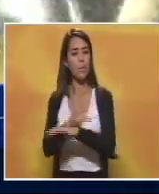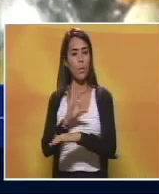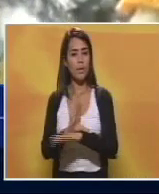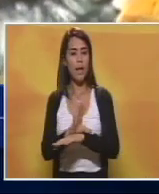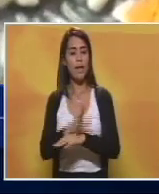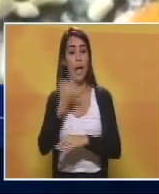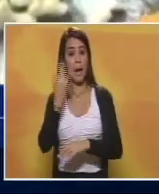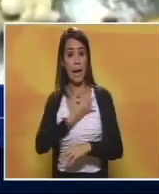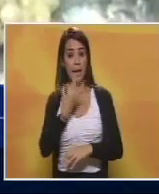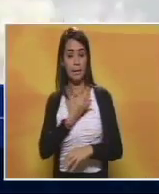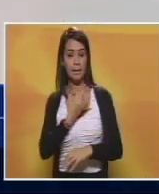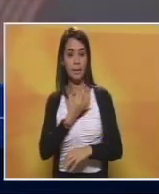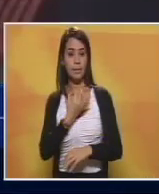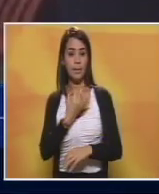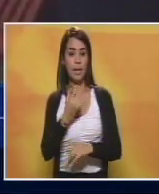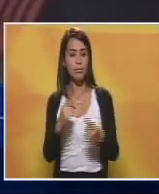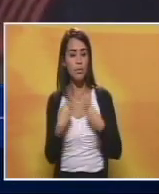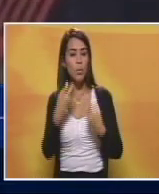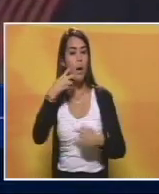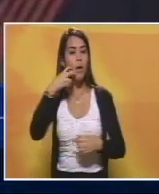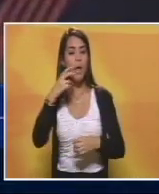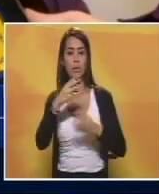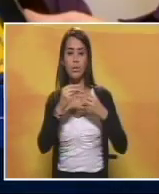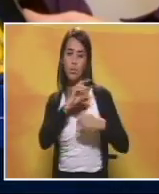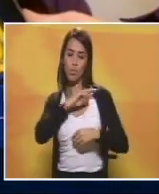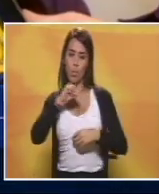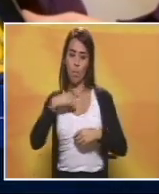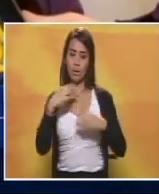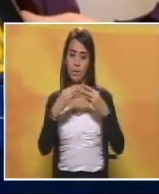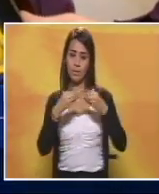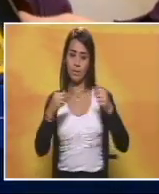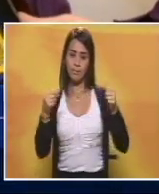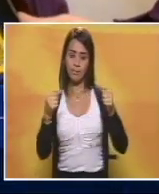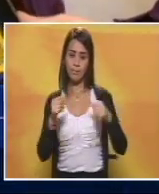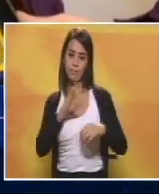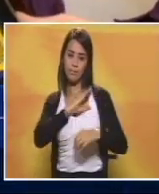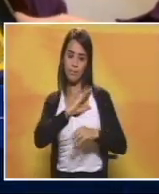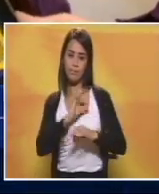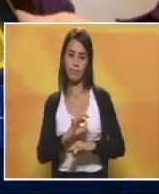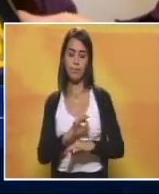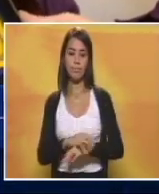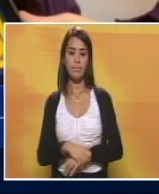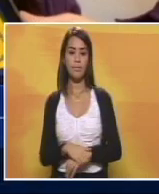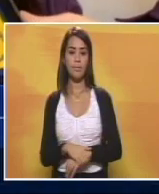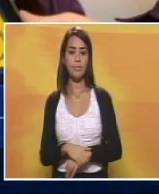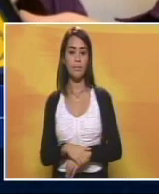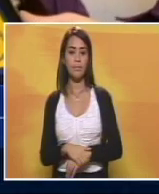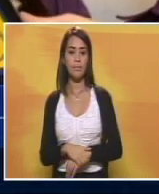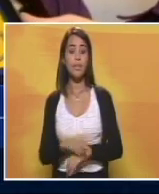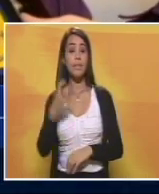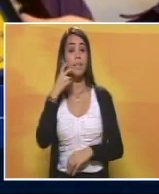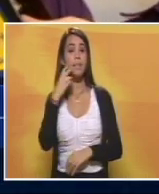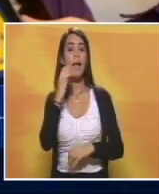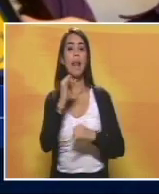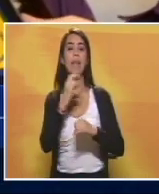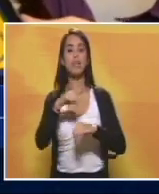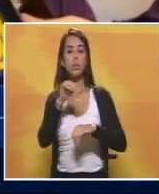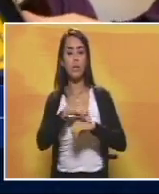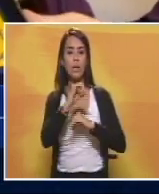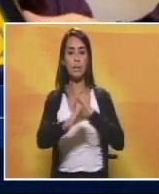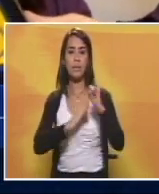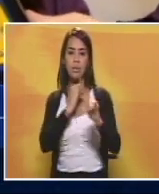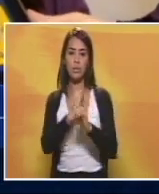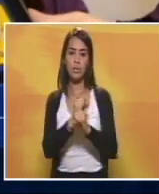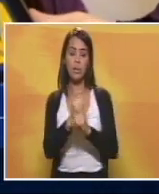garantizar la genética de los cacaos de nuestra tierra igualmente visibilizar en el sector cacaotero nacional e internacional